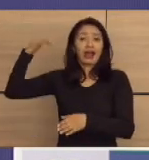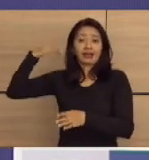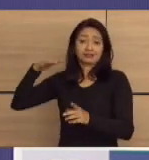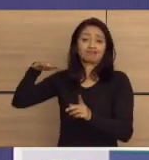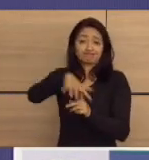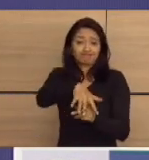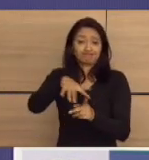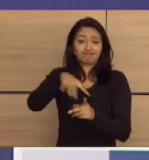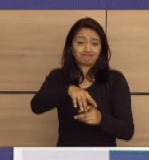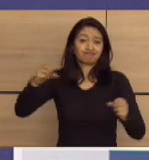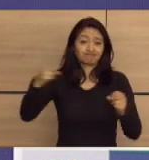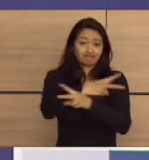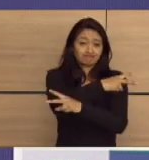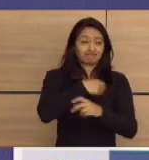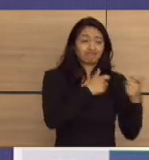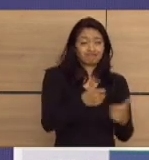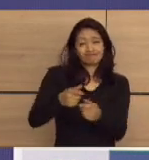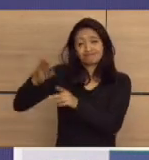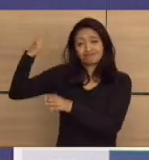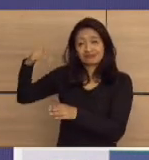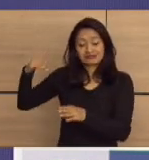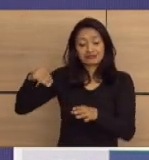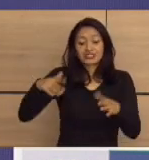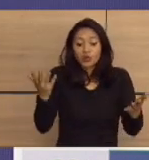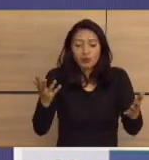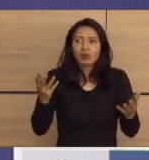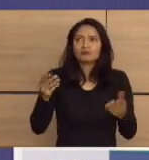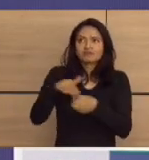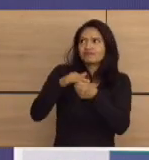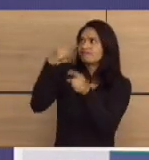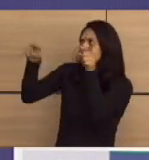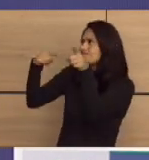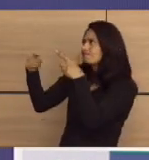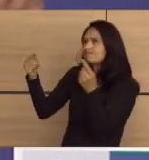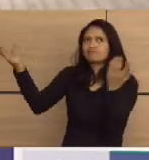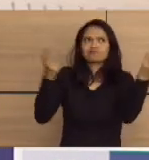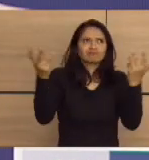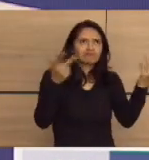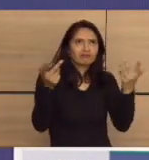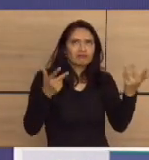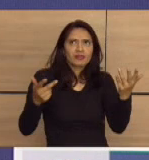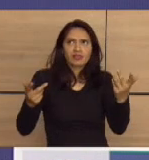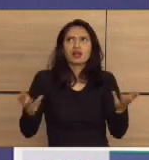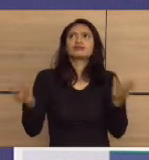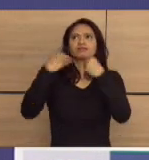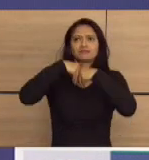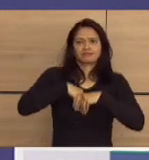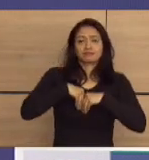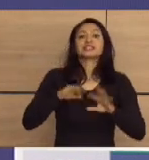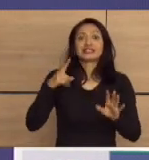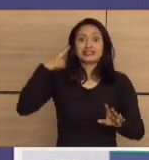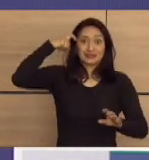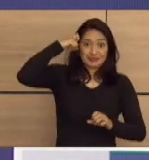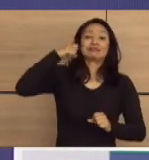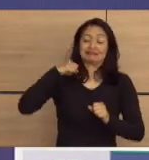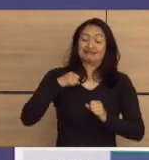actores del conflicto armado, y generar en el aula ese espacio para hacer un constructo conjunto de esta narrativa. Desafío enorme, pero pues